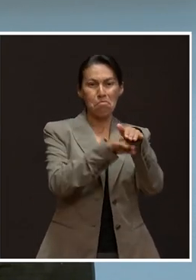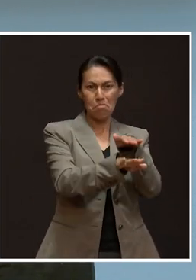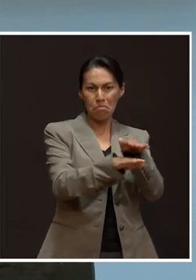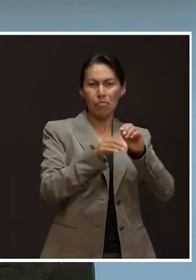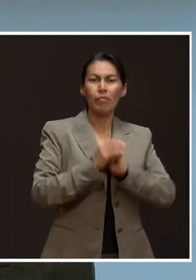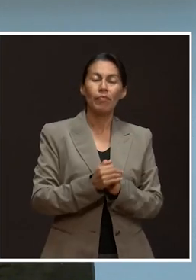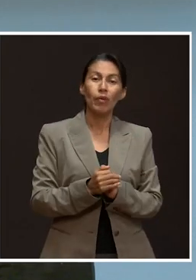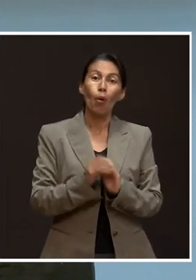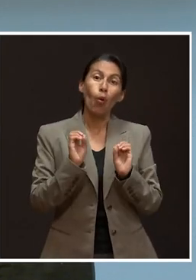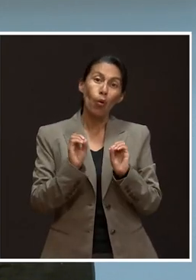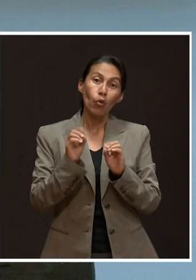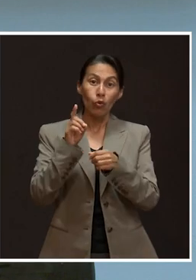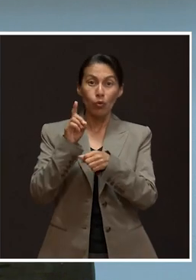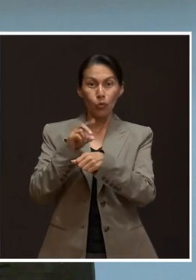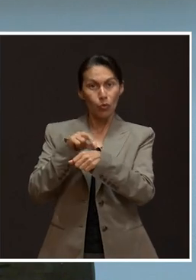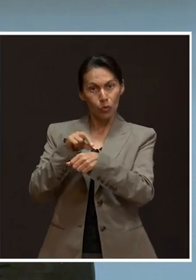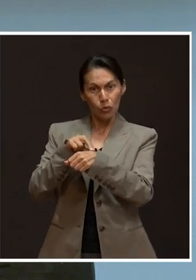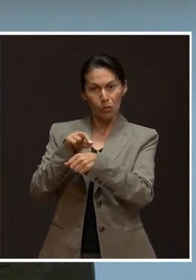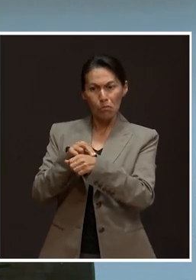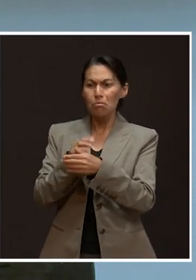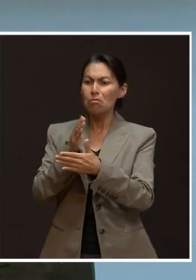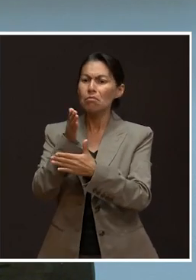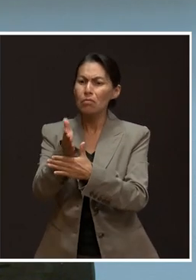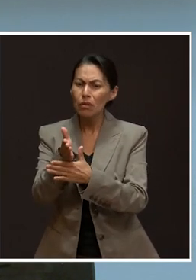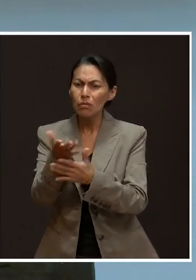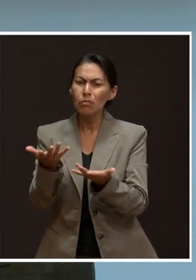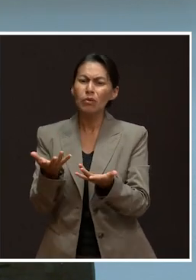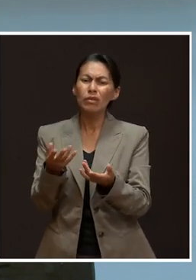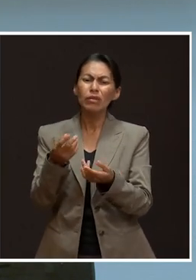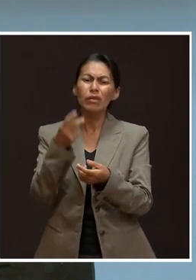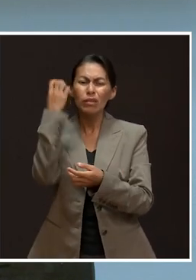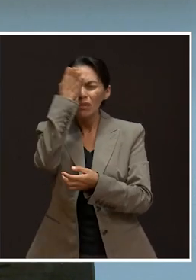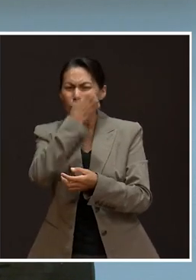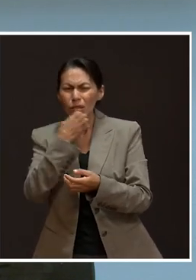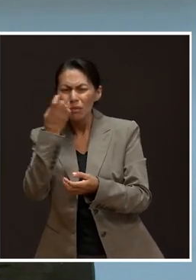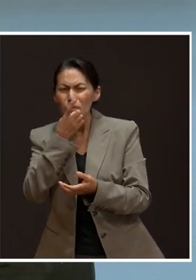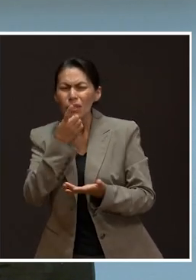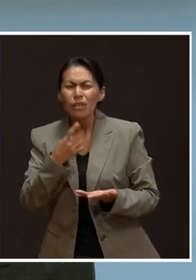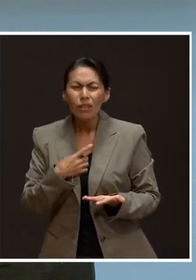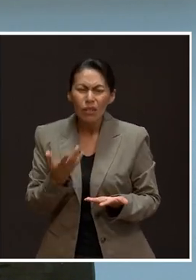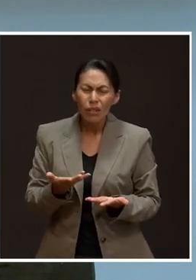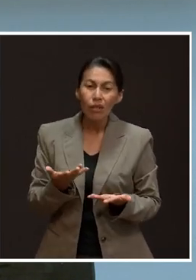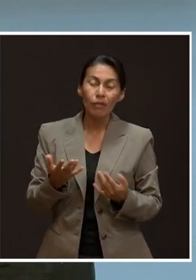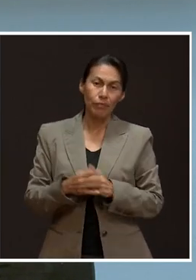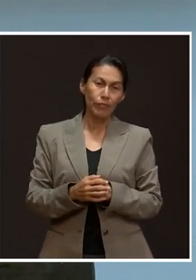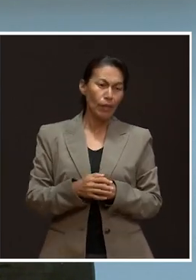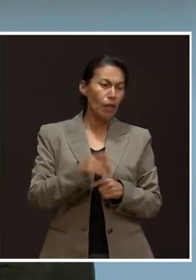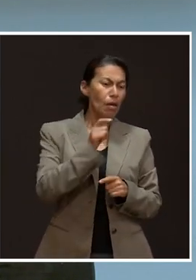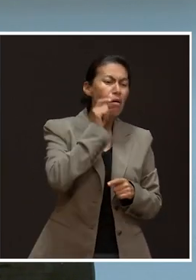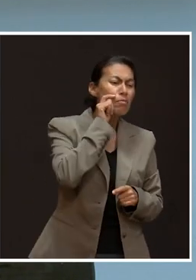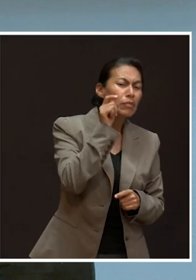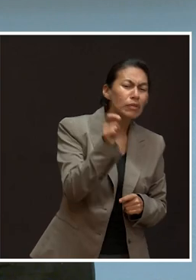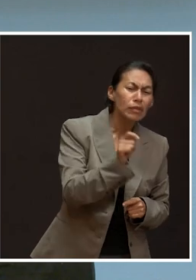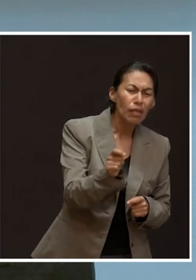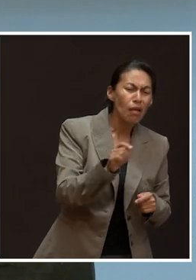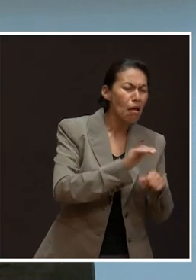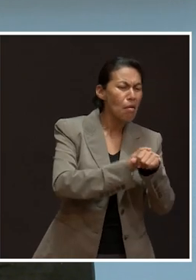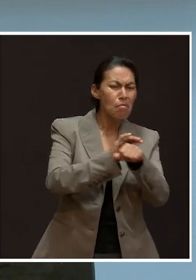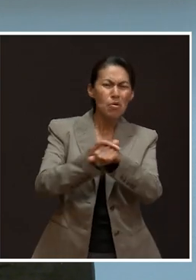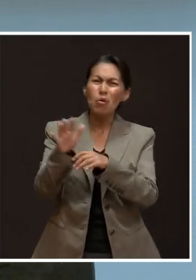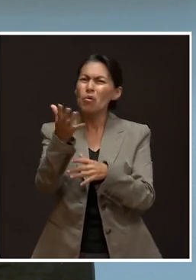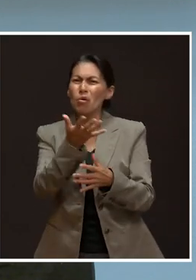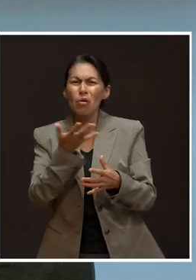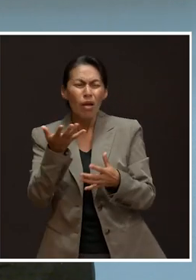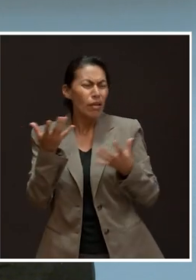diagnóstico de un médico. Usamos fe con nuestras amistades. Usamos fe en todas nuestras